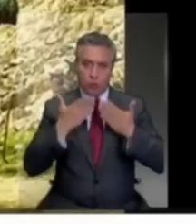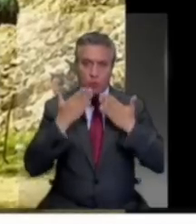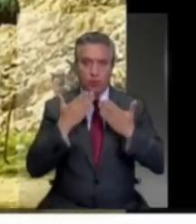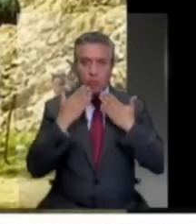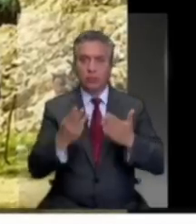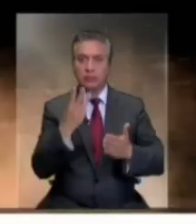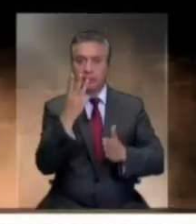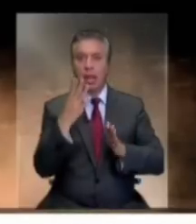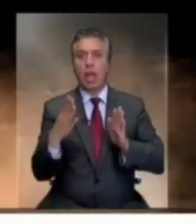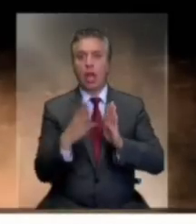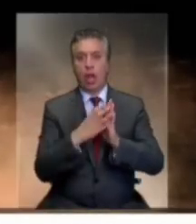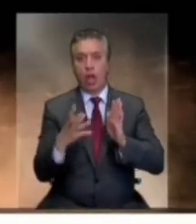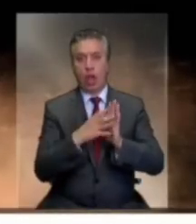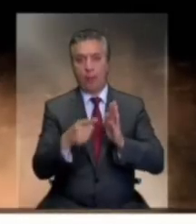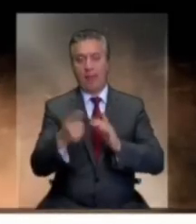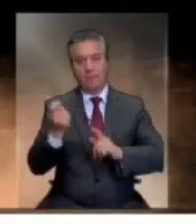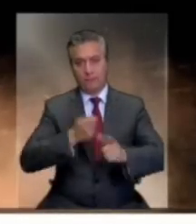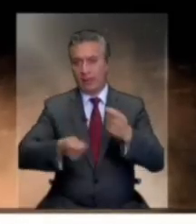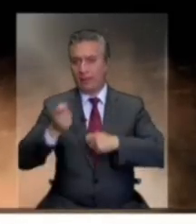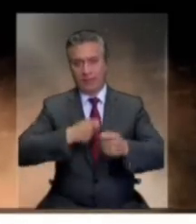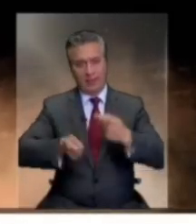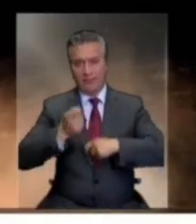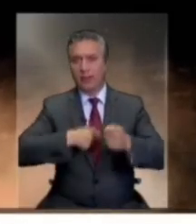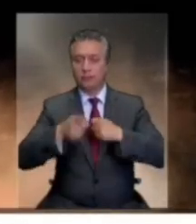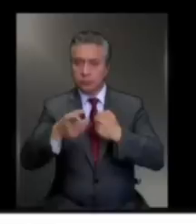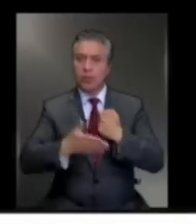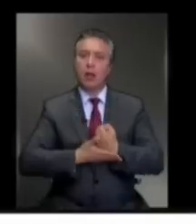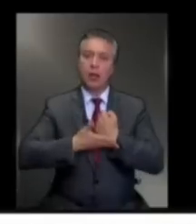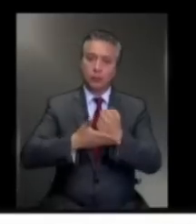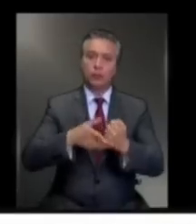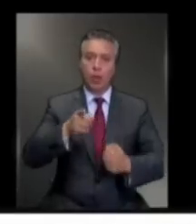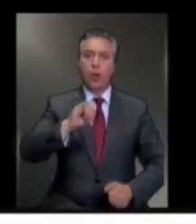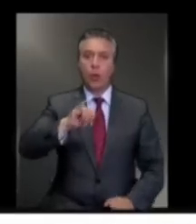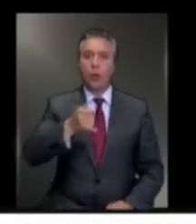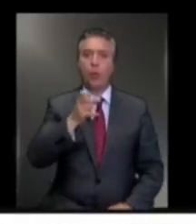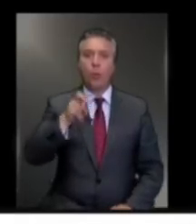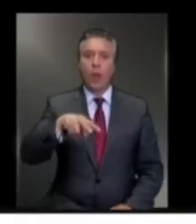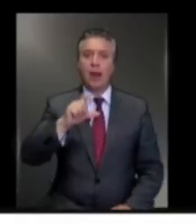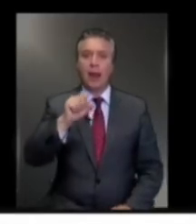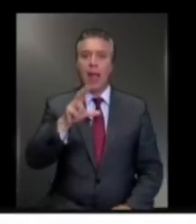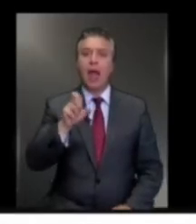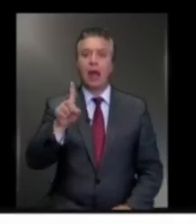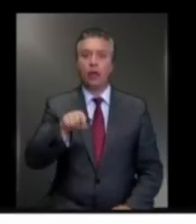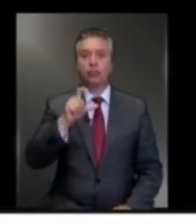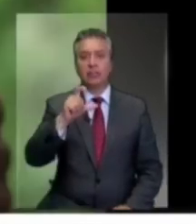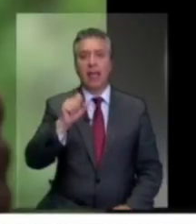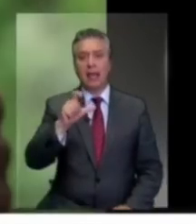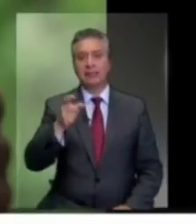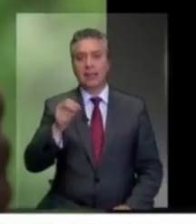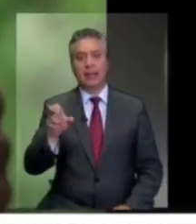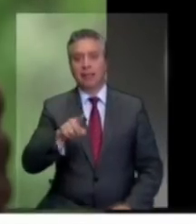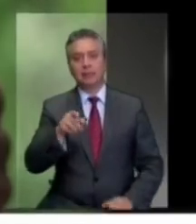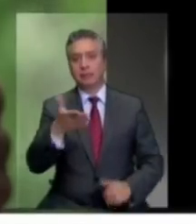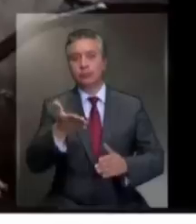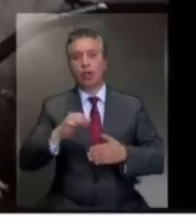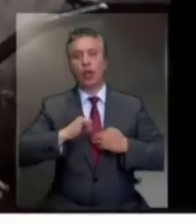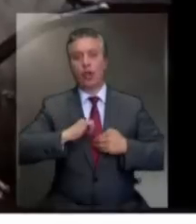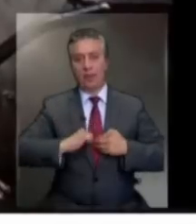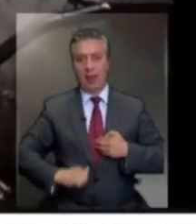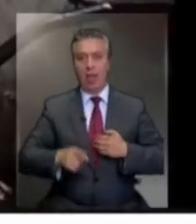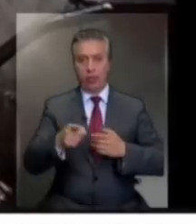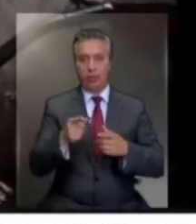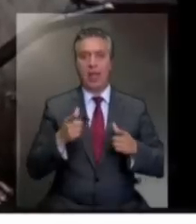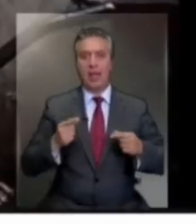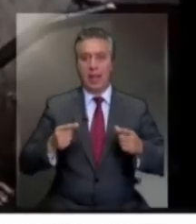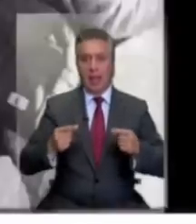tres copias para venderlas y cooperar así con Juan Carlos Cáceres operados recientemente de cáncer